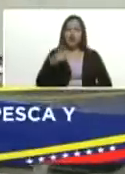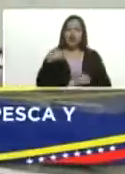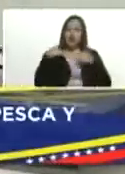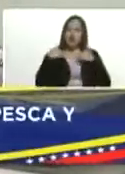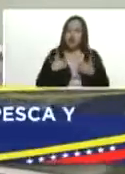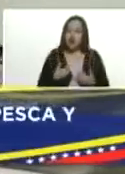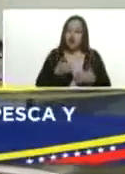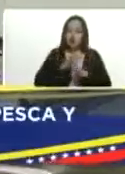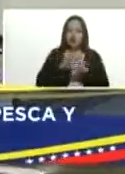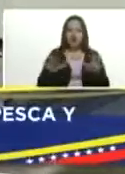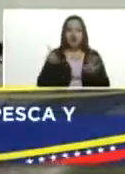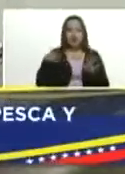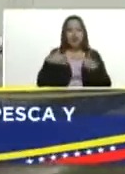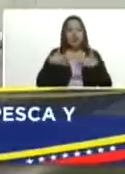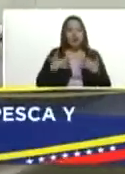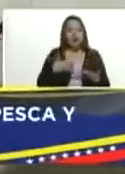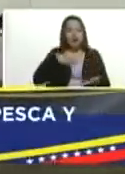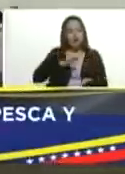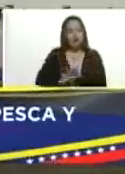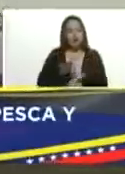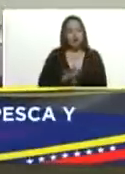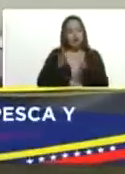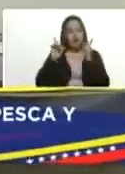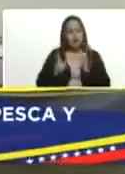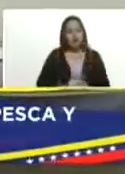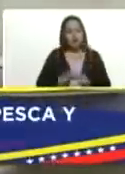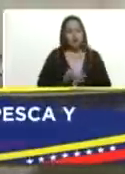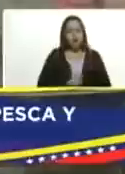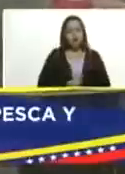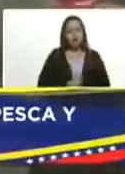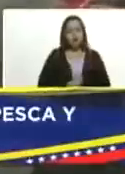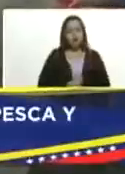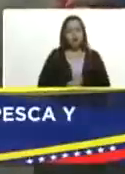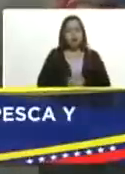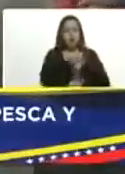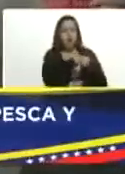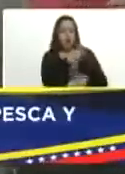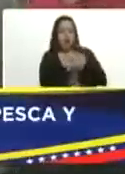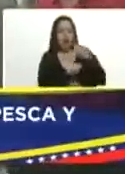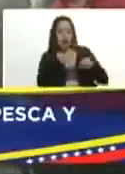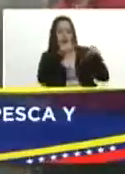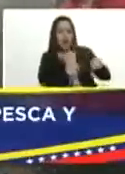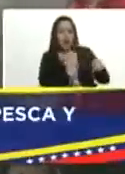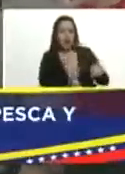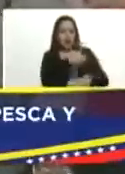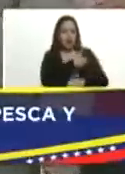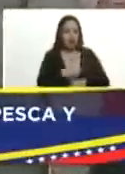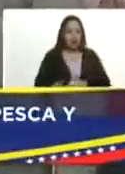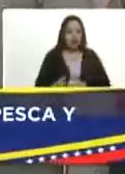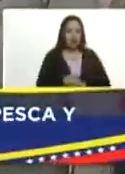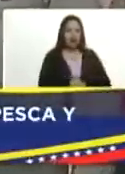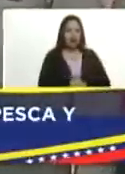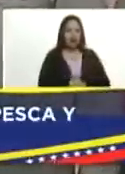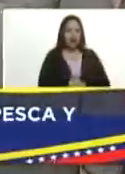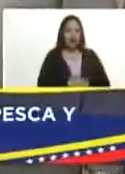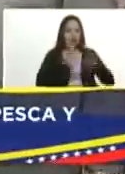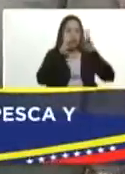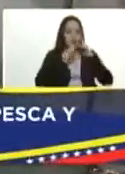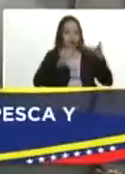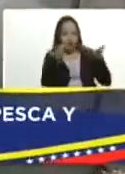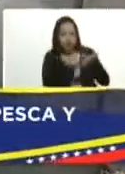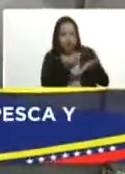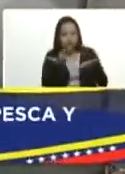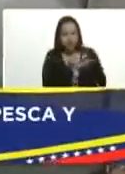Quédale descanso. Ajá, seguimos por acá entonces, bueno, Maricely. Ella lo que están haciendo aquí, presidente, es limpiar todo